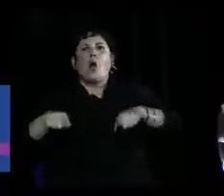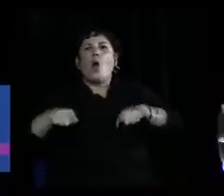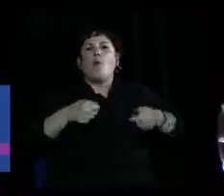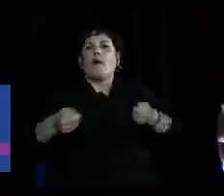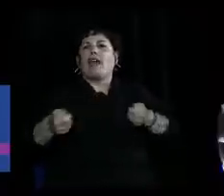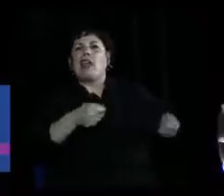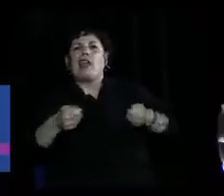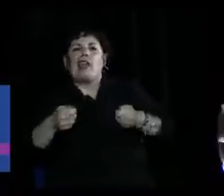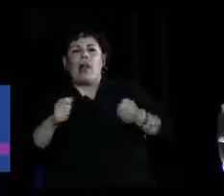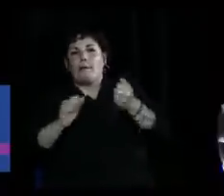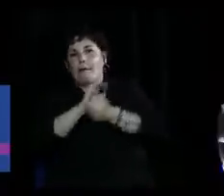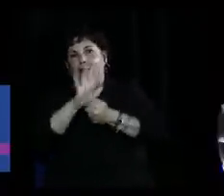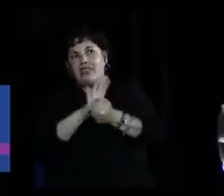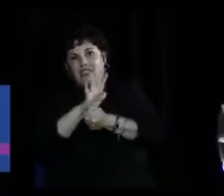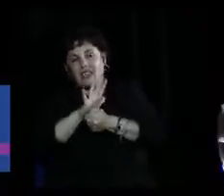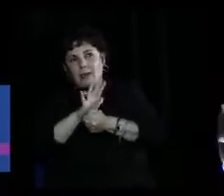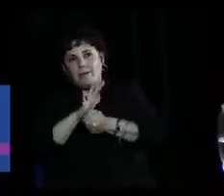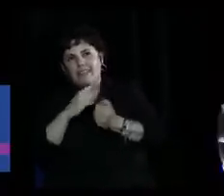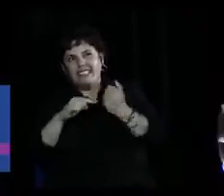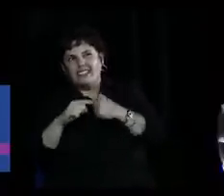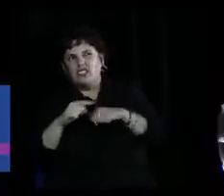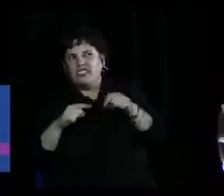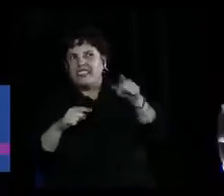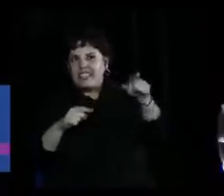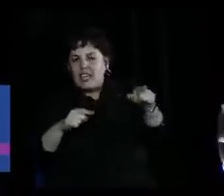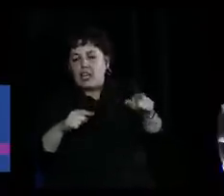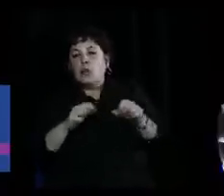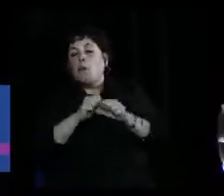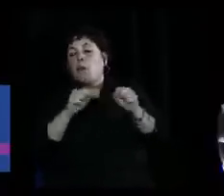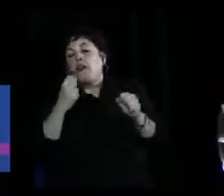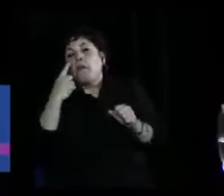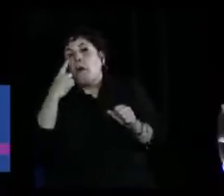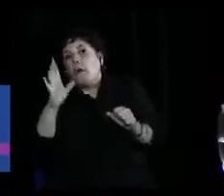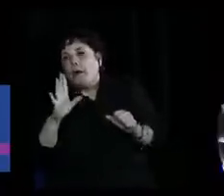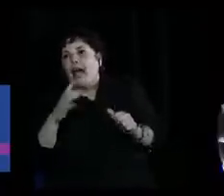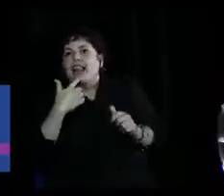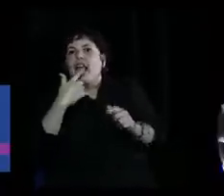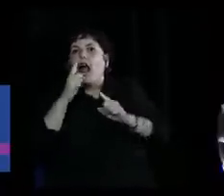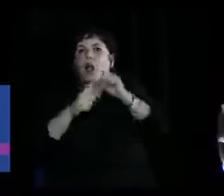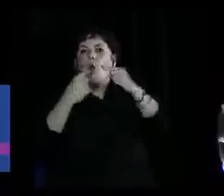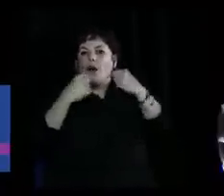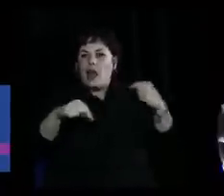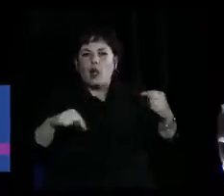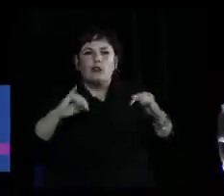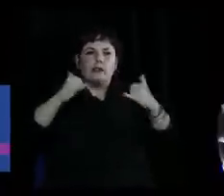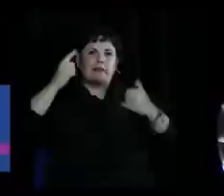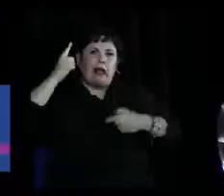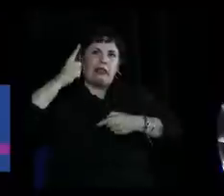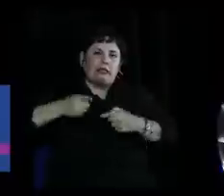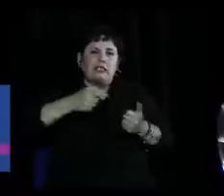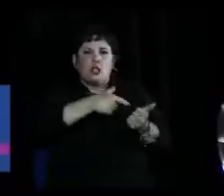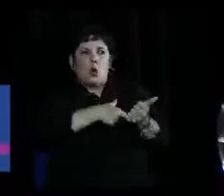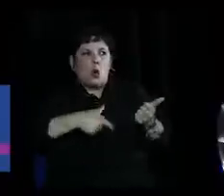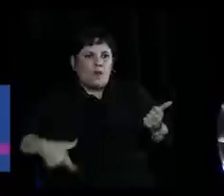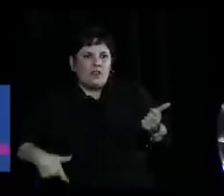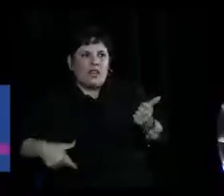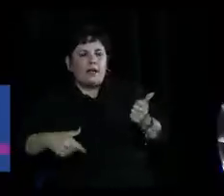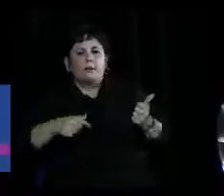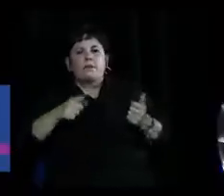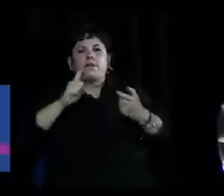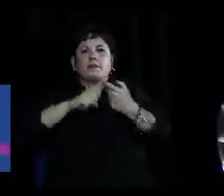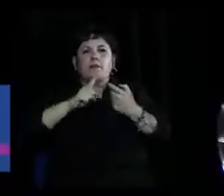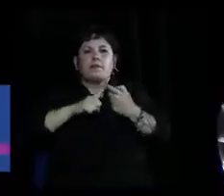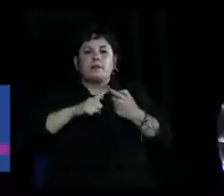pandemia. Y creo que eso después lo podemos ver, pero algunas medidas que tomó el gobierno, como yo que sé, como el acuerdo este